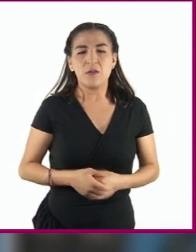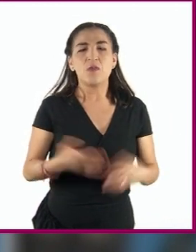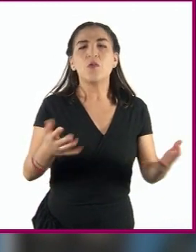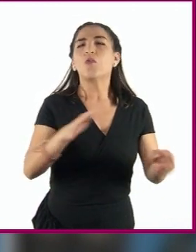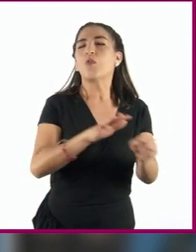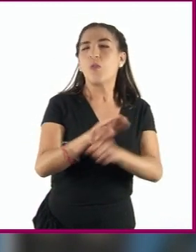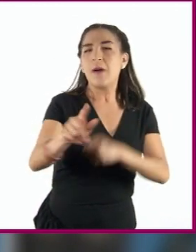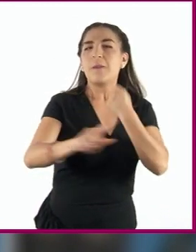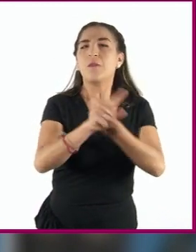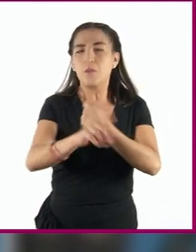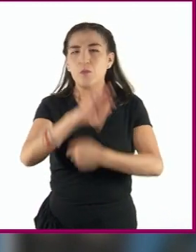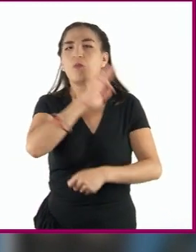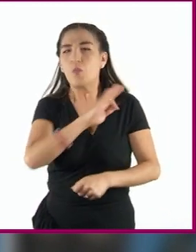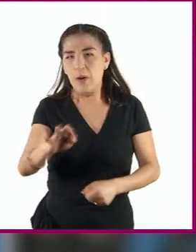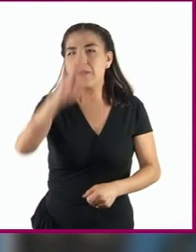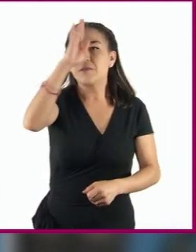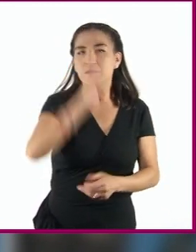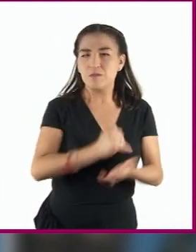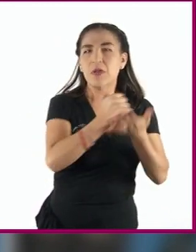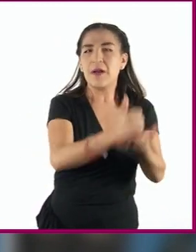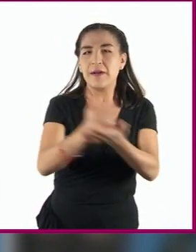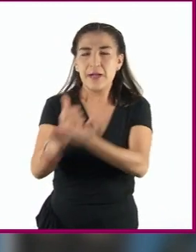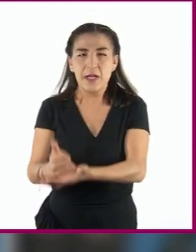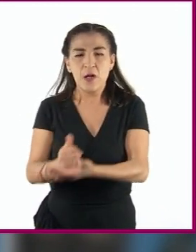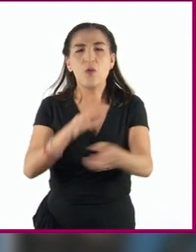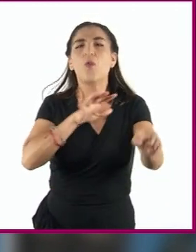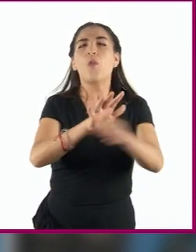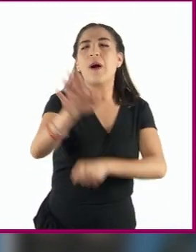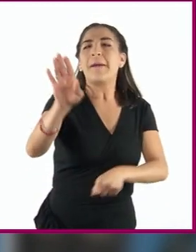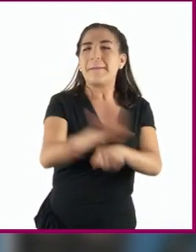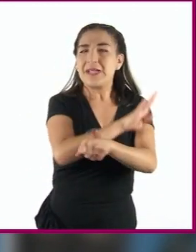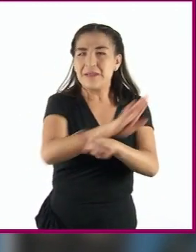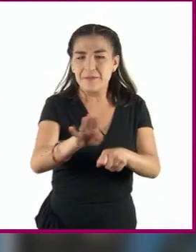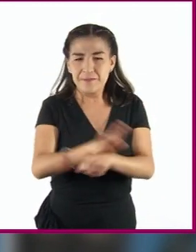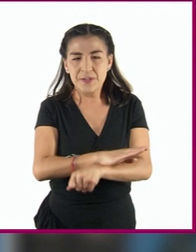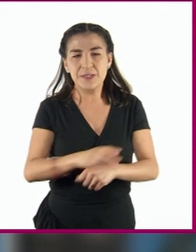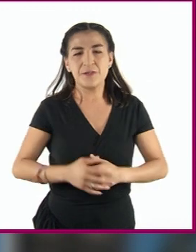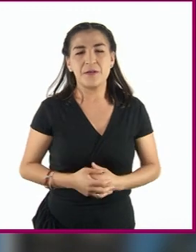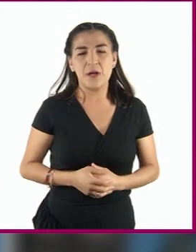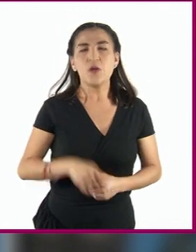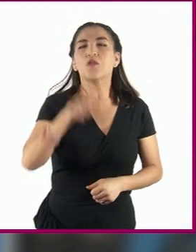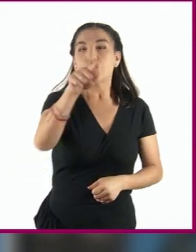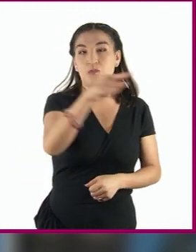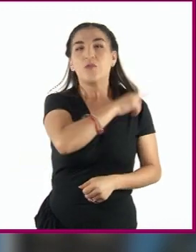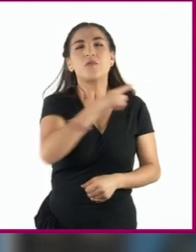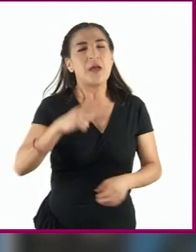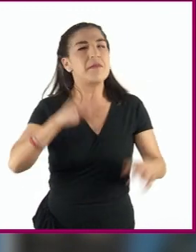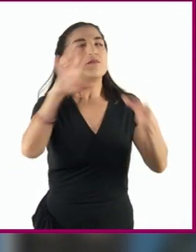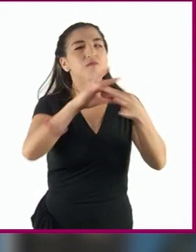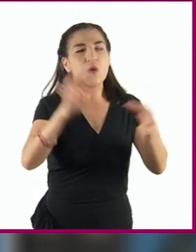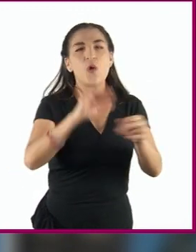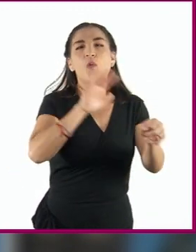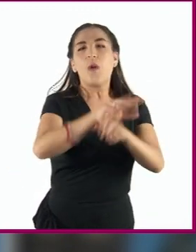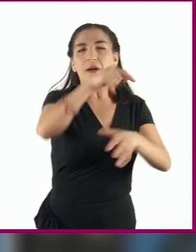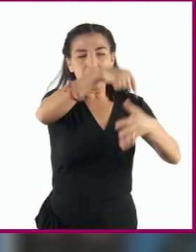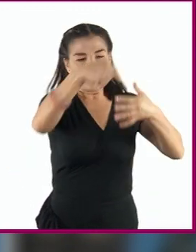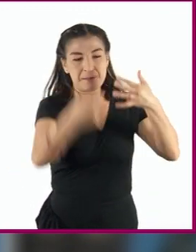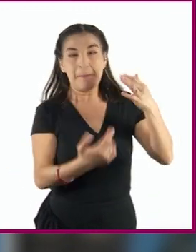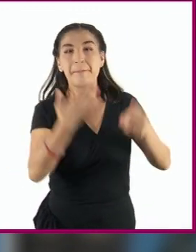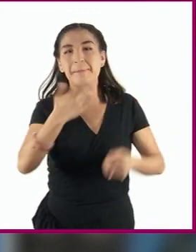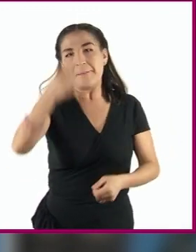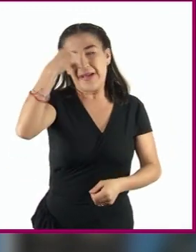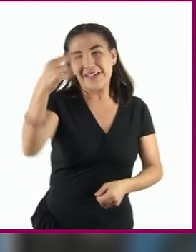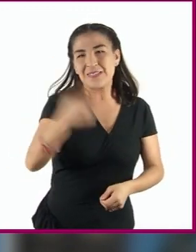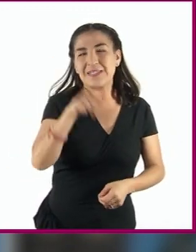mediación? ¿Cuáles son los beneficios de la mediación? Mencionen algunas cualidades que necesita